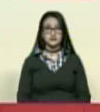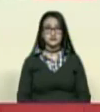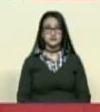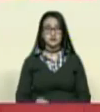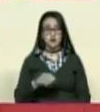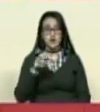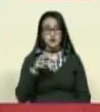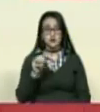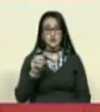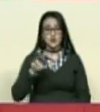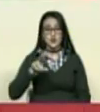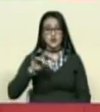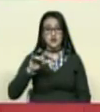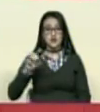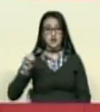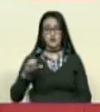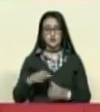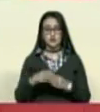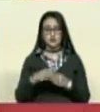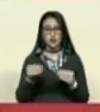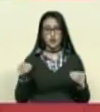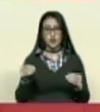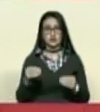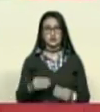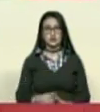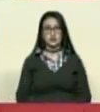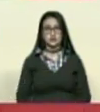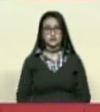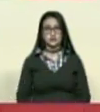Churio, Balsa, compañeros, todos.